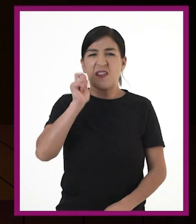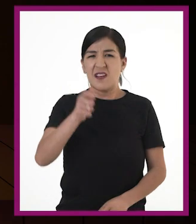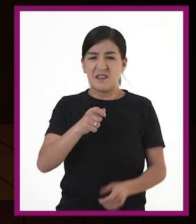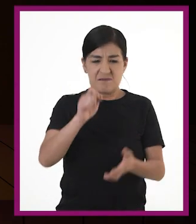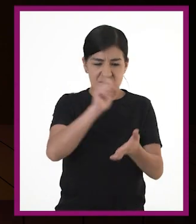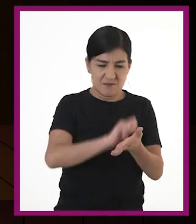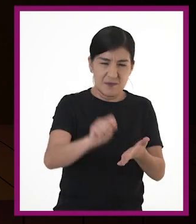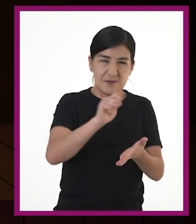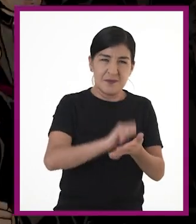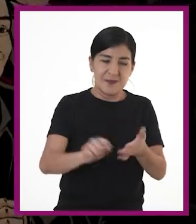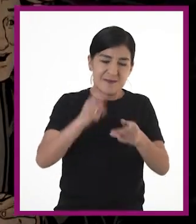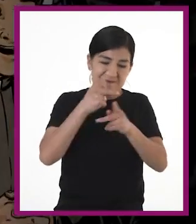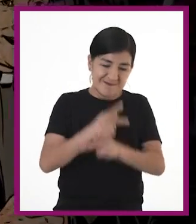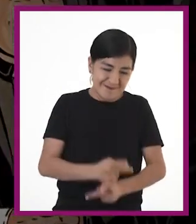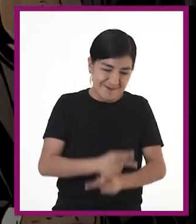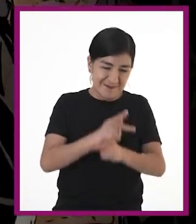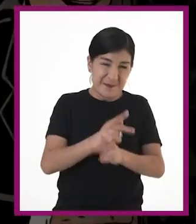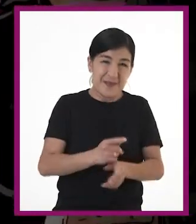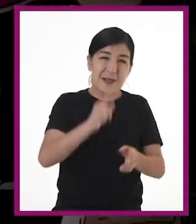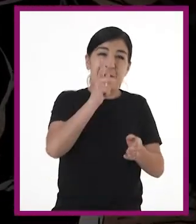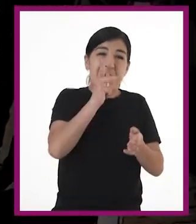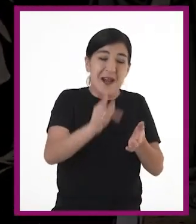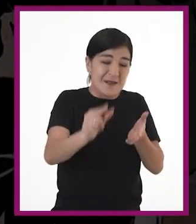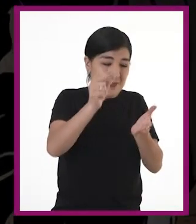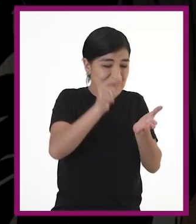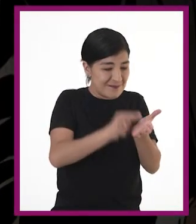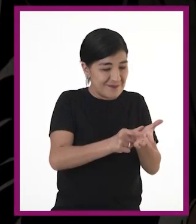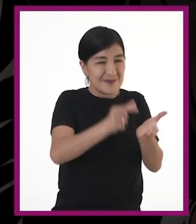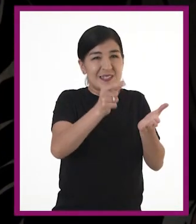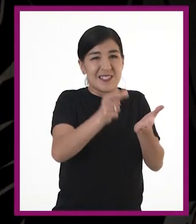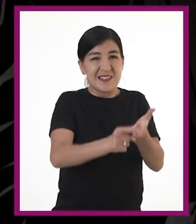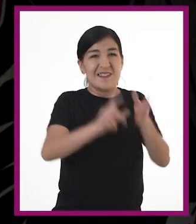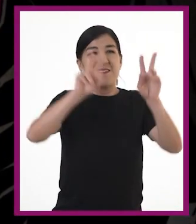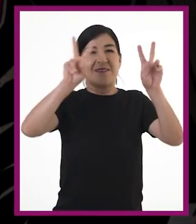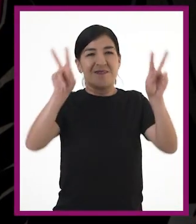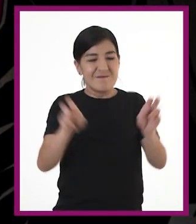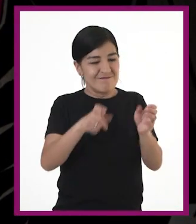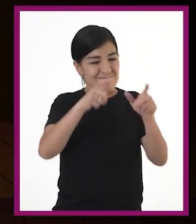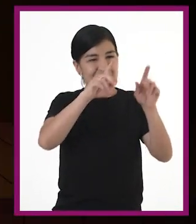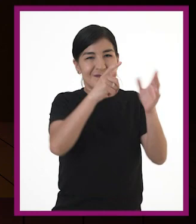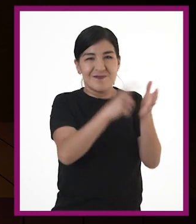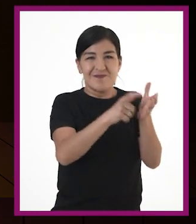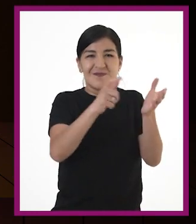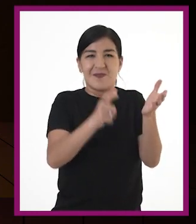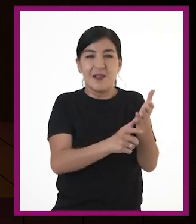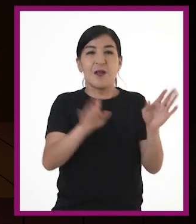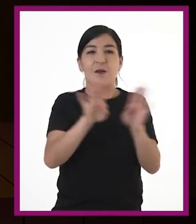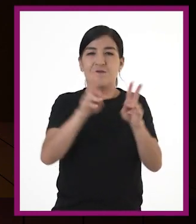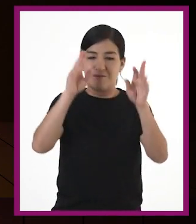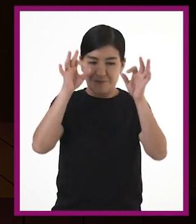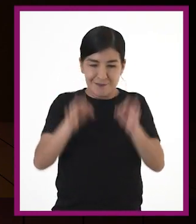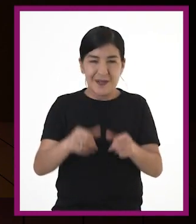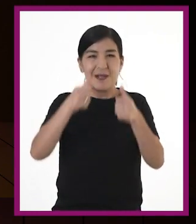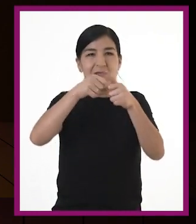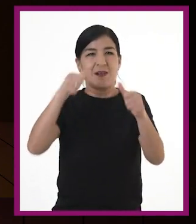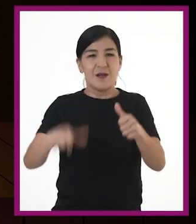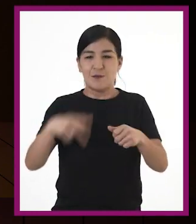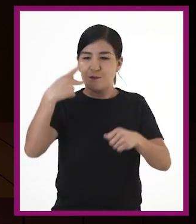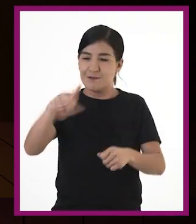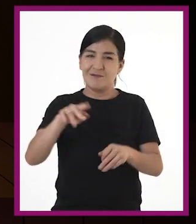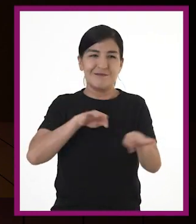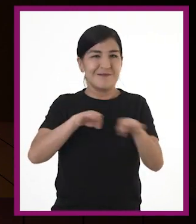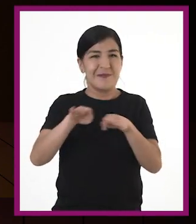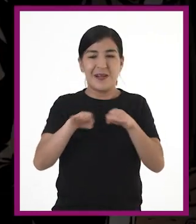Solo quien reescribe con paciencia, palabra por palabra, frase a frase, puede considerarse un artesano del